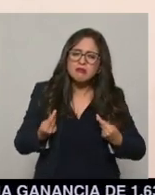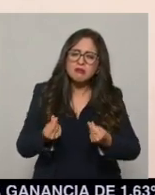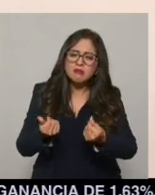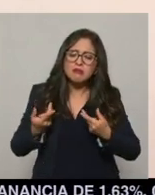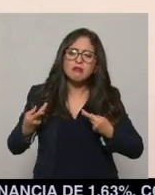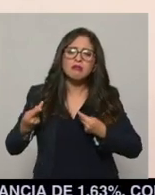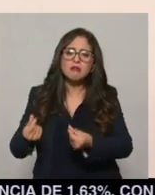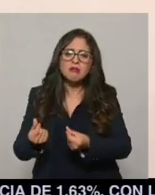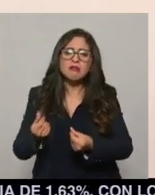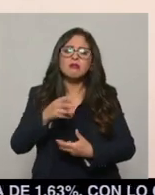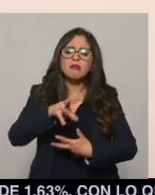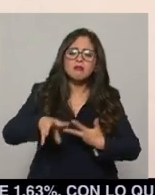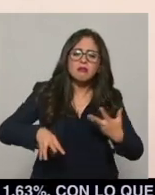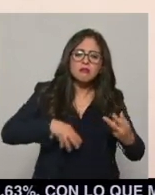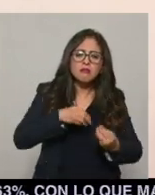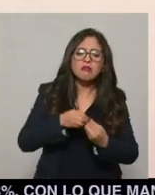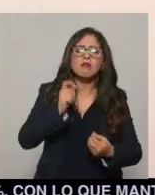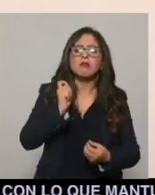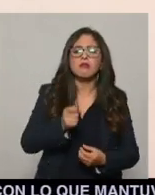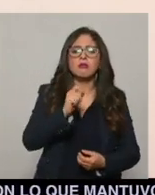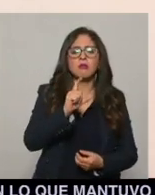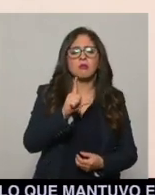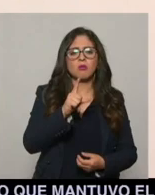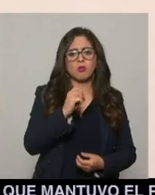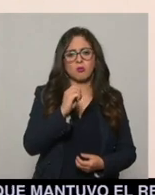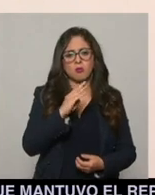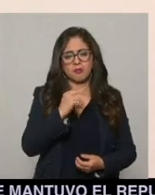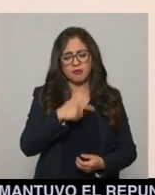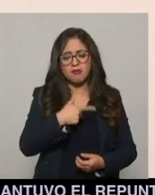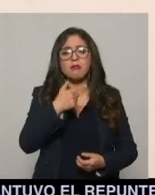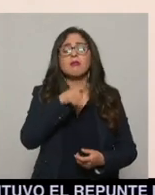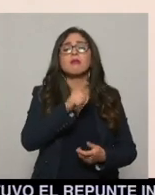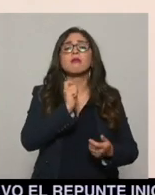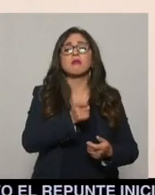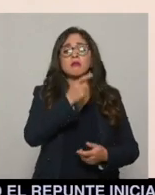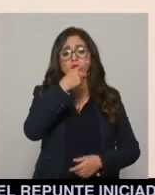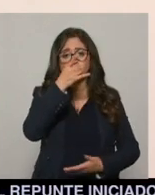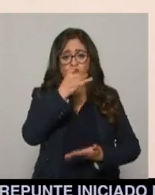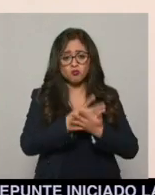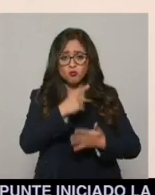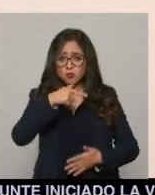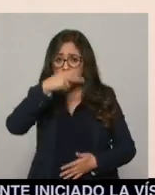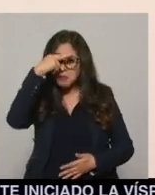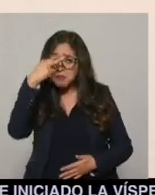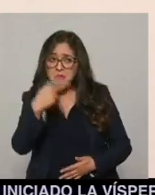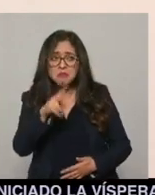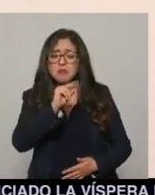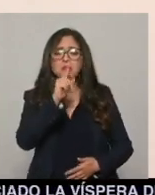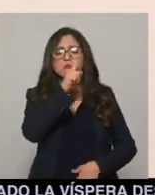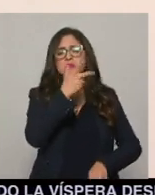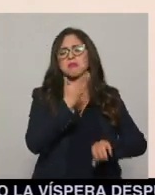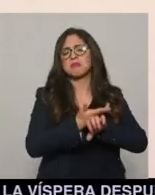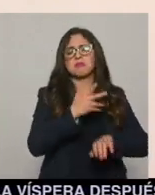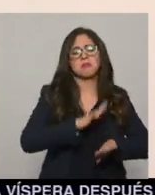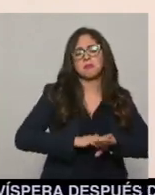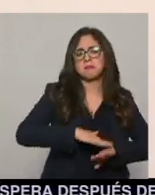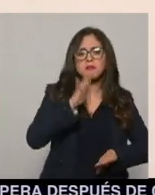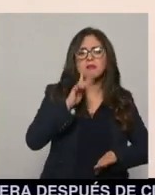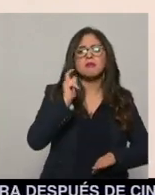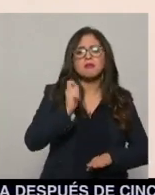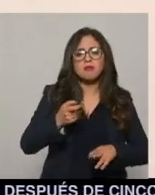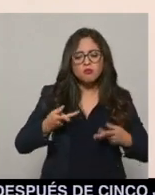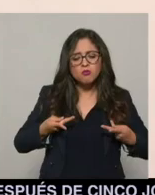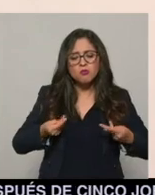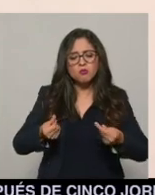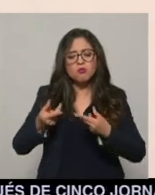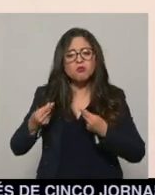cantidades de dinero en hacer lobbying, y no solamente pasa en México, en Estados Unidos es muchísimo más. Gastan mucho dinero en hacer lobbying